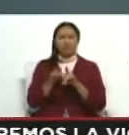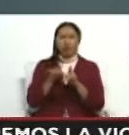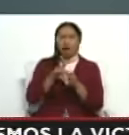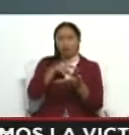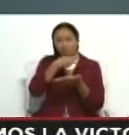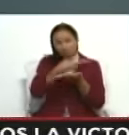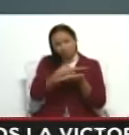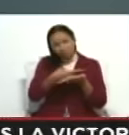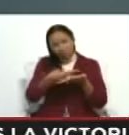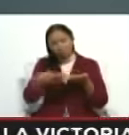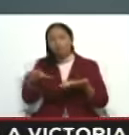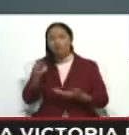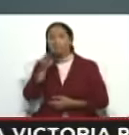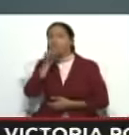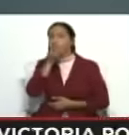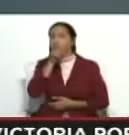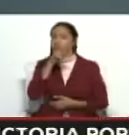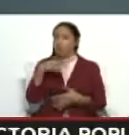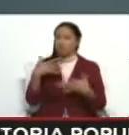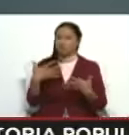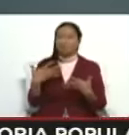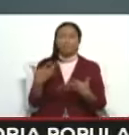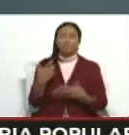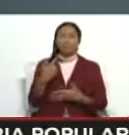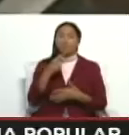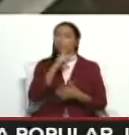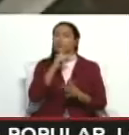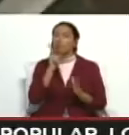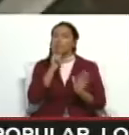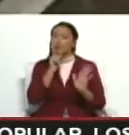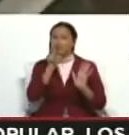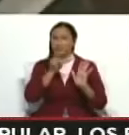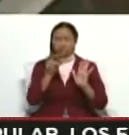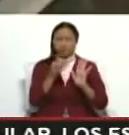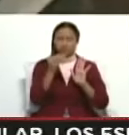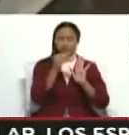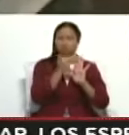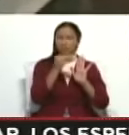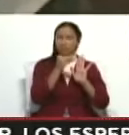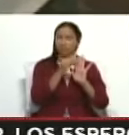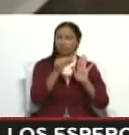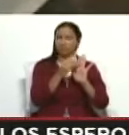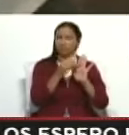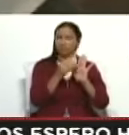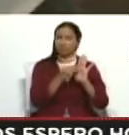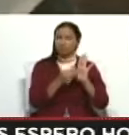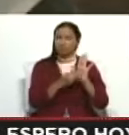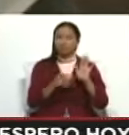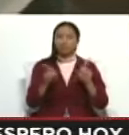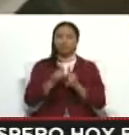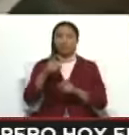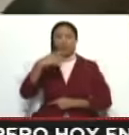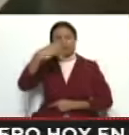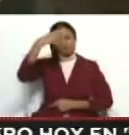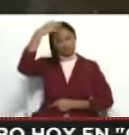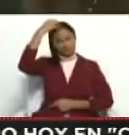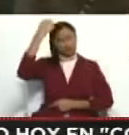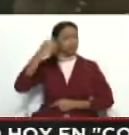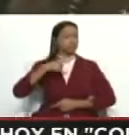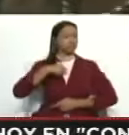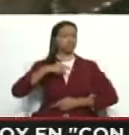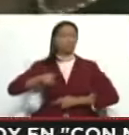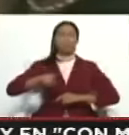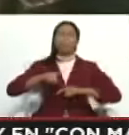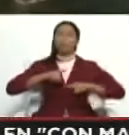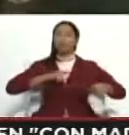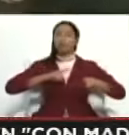nombrando como si fuesen dioses a James Story y a una persona que obviamente